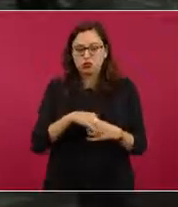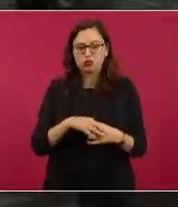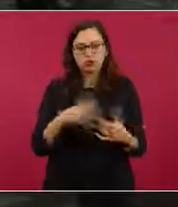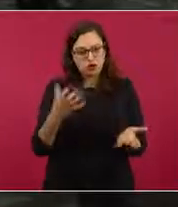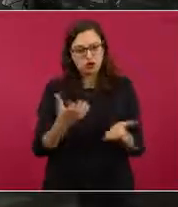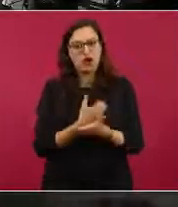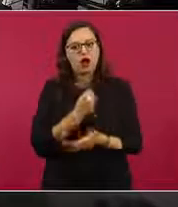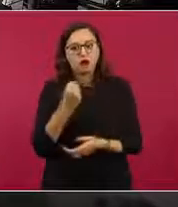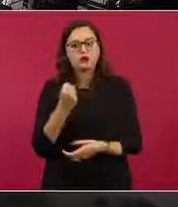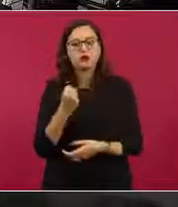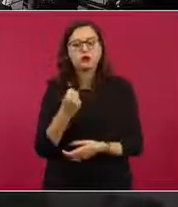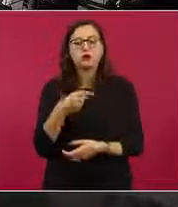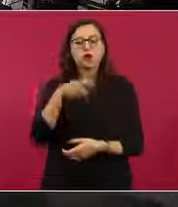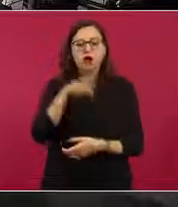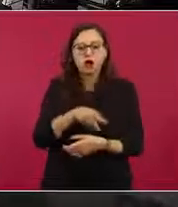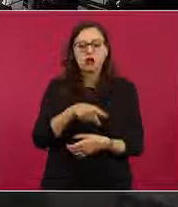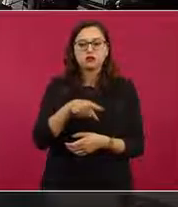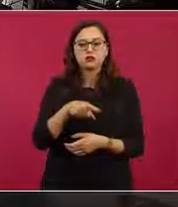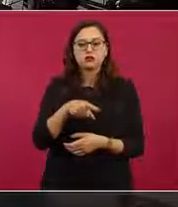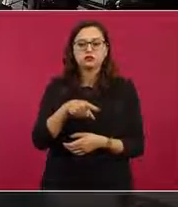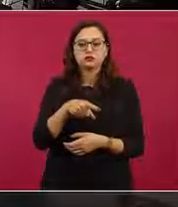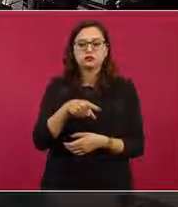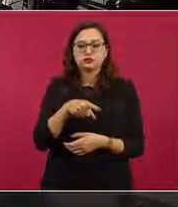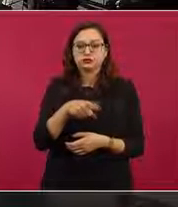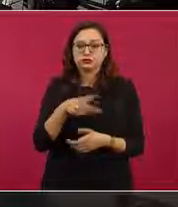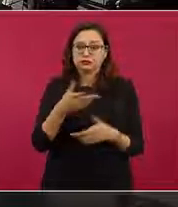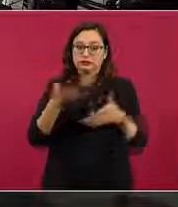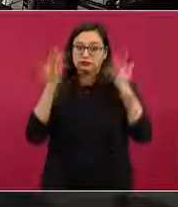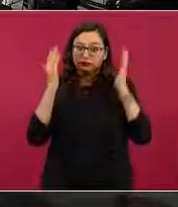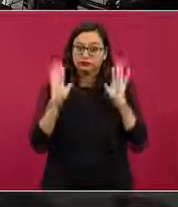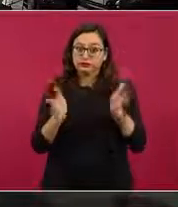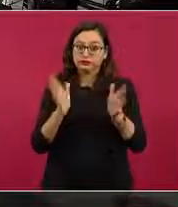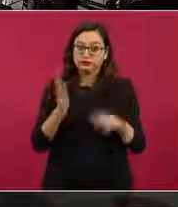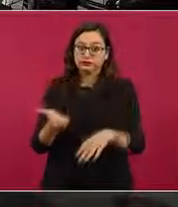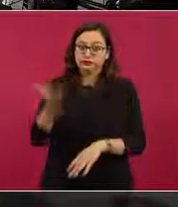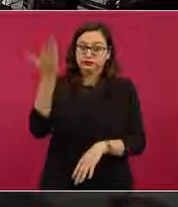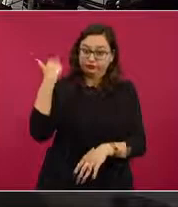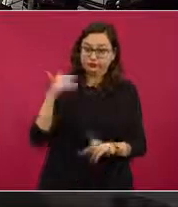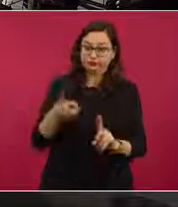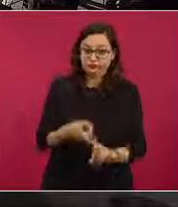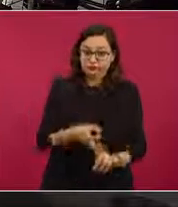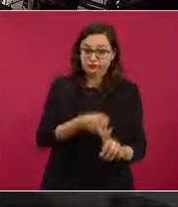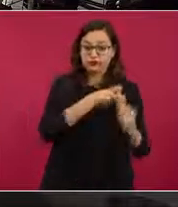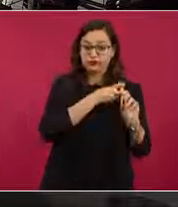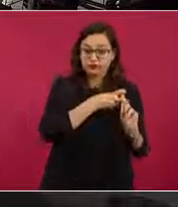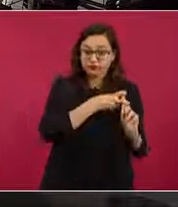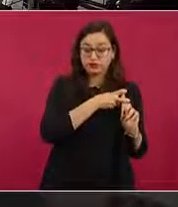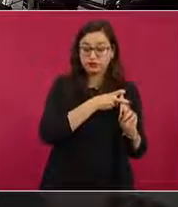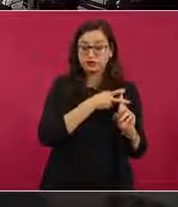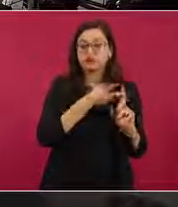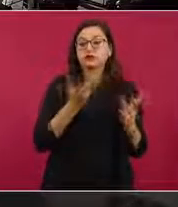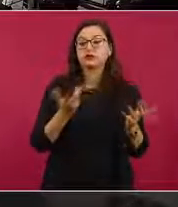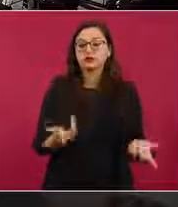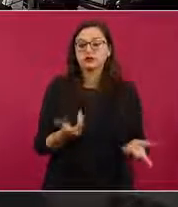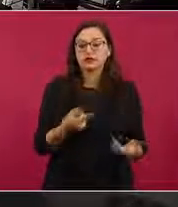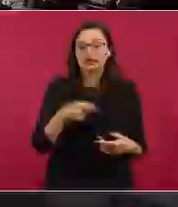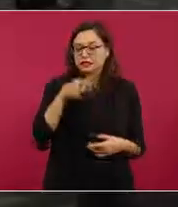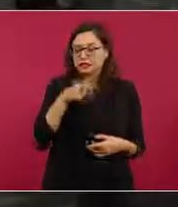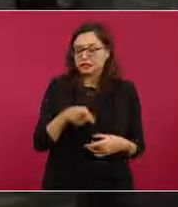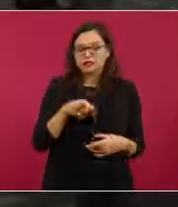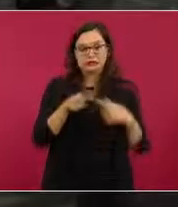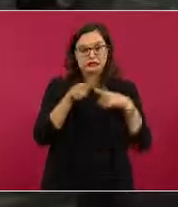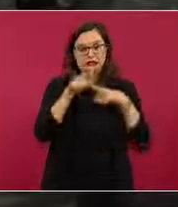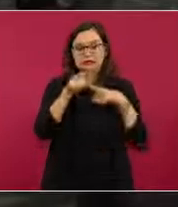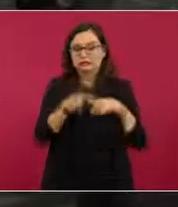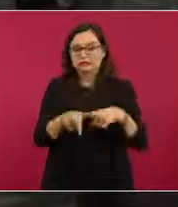de que había sido supuestamente secuestrado en una ocasión y había levantado la voz de que tenía amenazas del